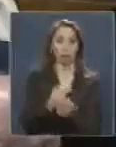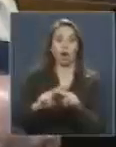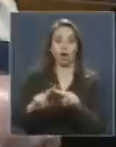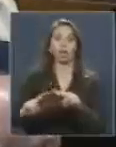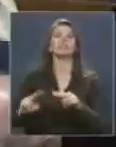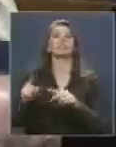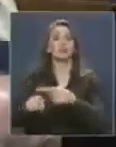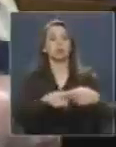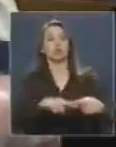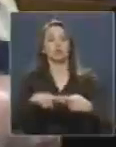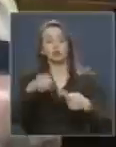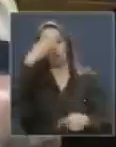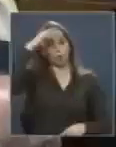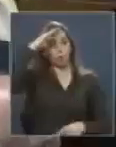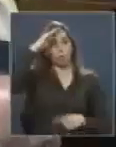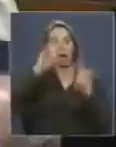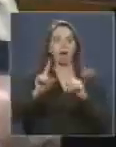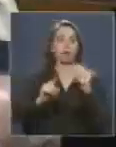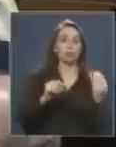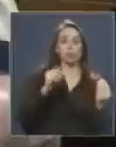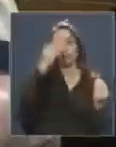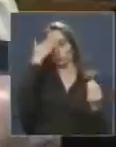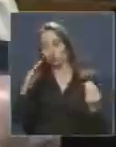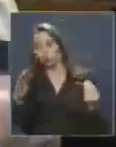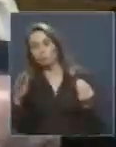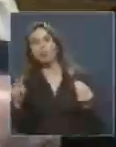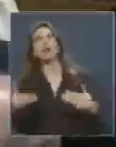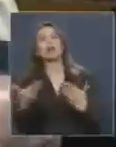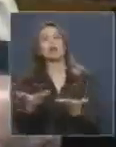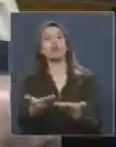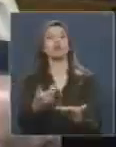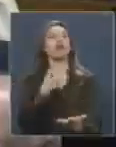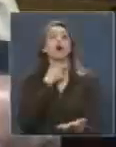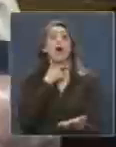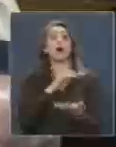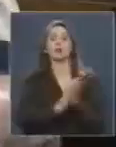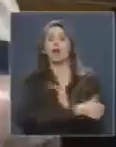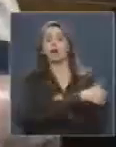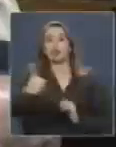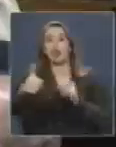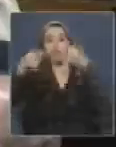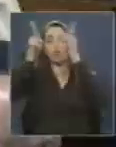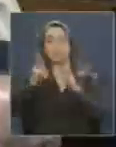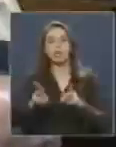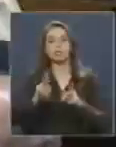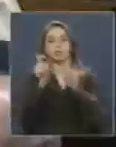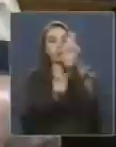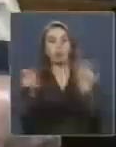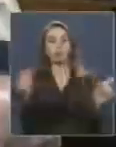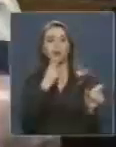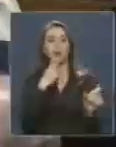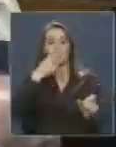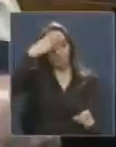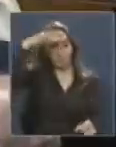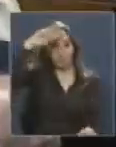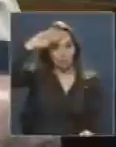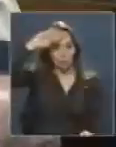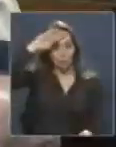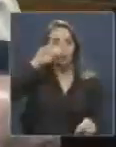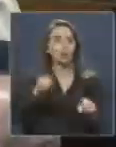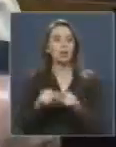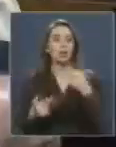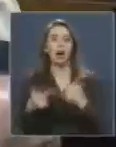como la cubana que con sus luces y sombras garantizó el acceso universal y gratuito a esos derechos para toda su población, pese a